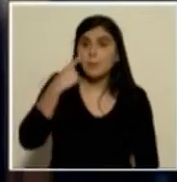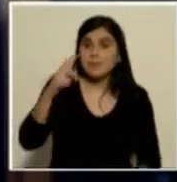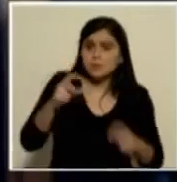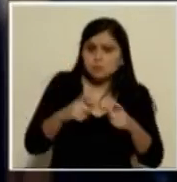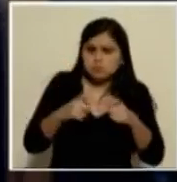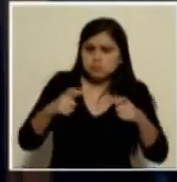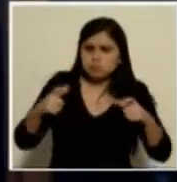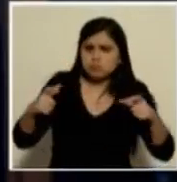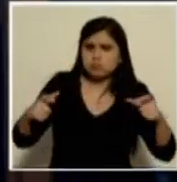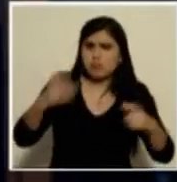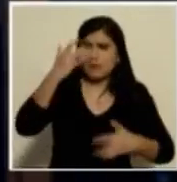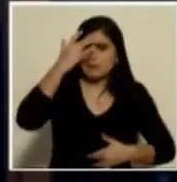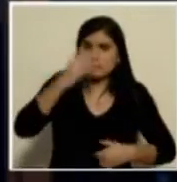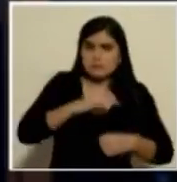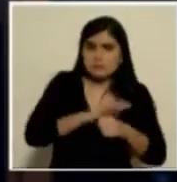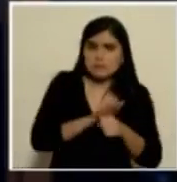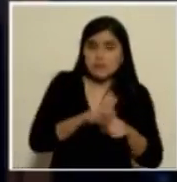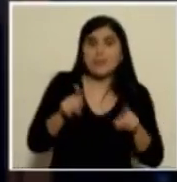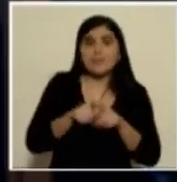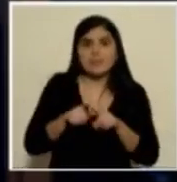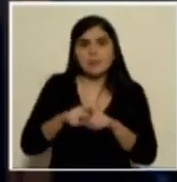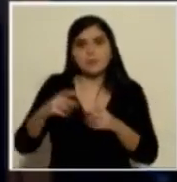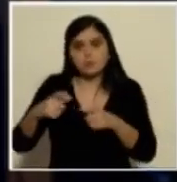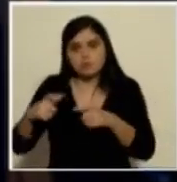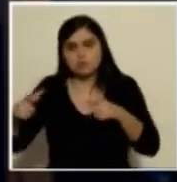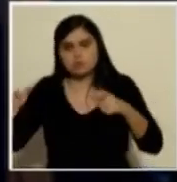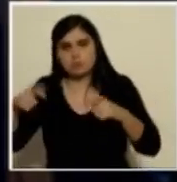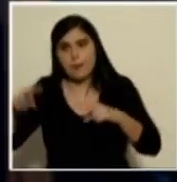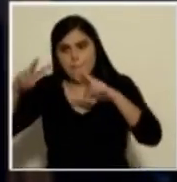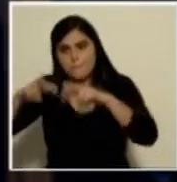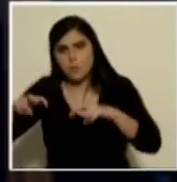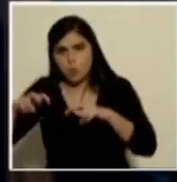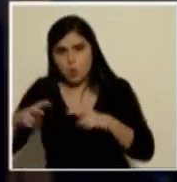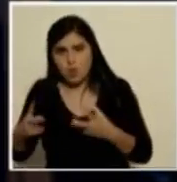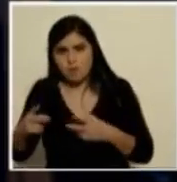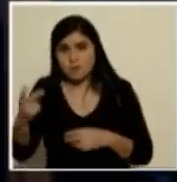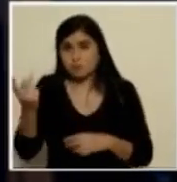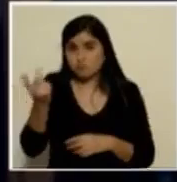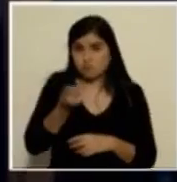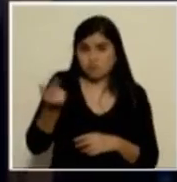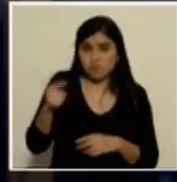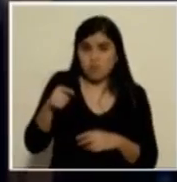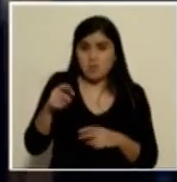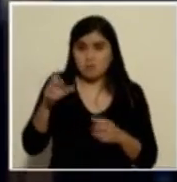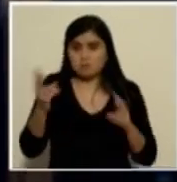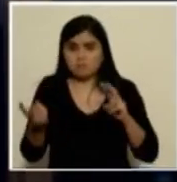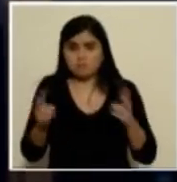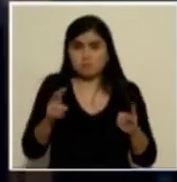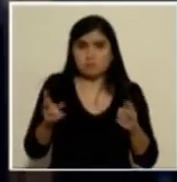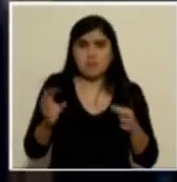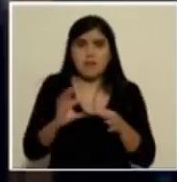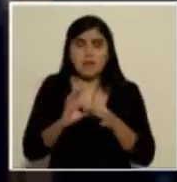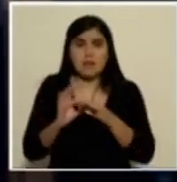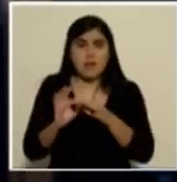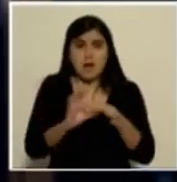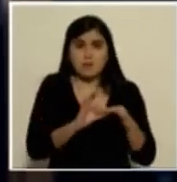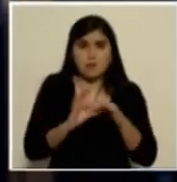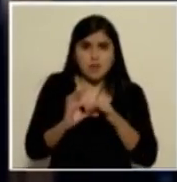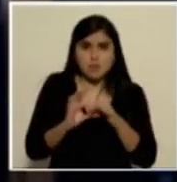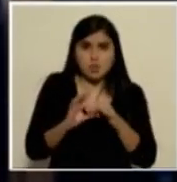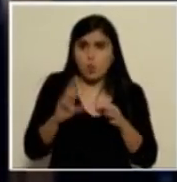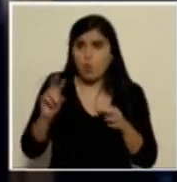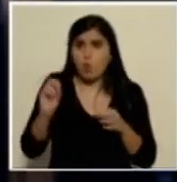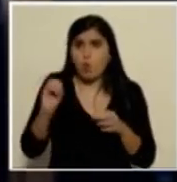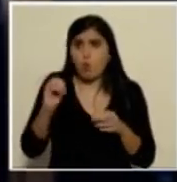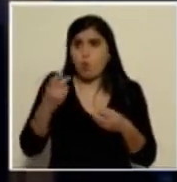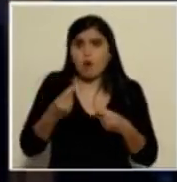un incremento en el número de pruebas que se están haciendo. ¿A ustedes hacen alguna correlación entre estos nuevos casos y el crecimiento que estamos teniendo, o efectivamente hay una